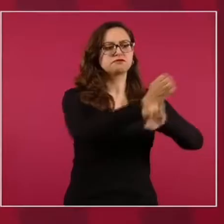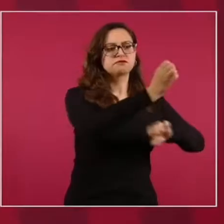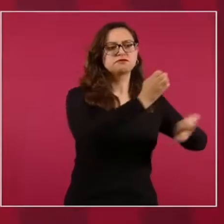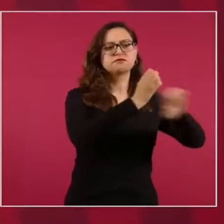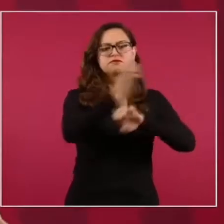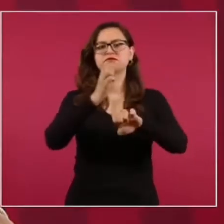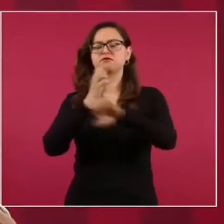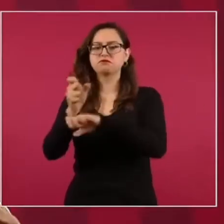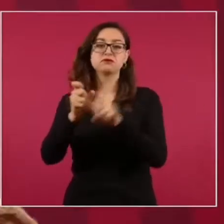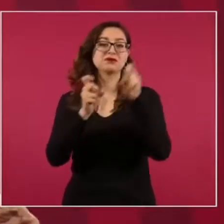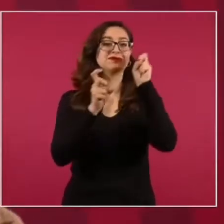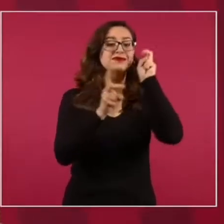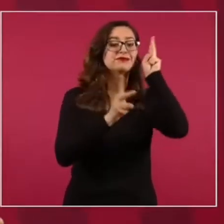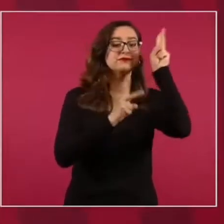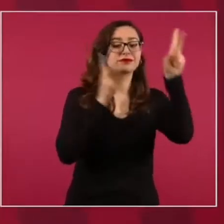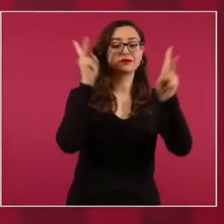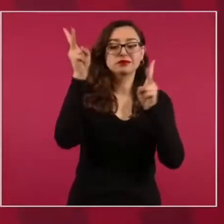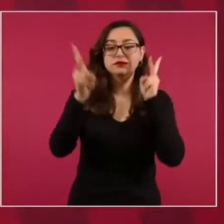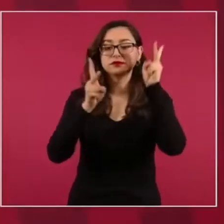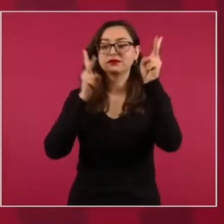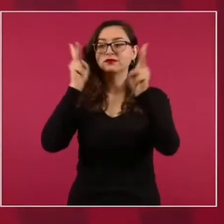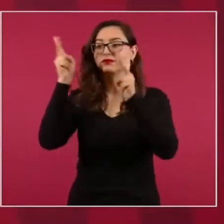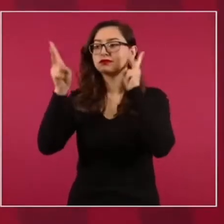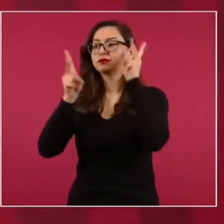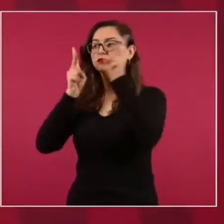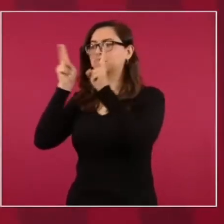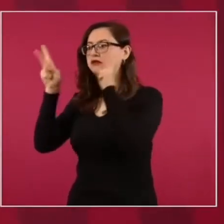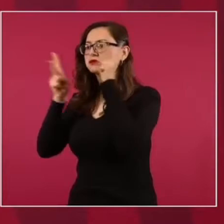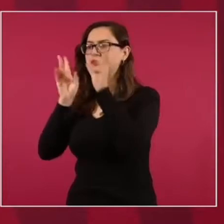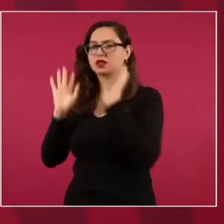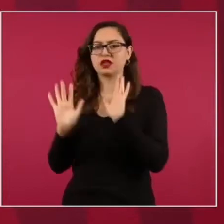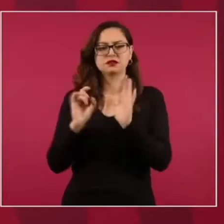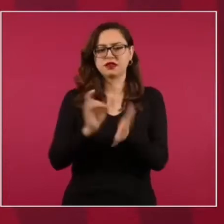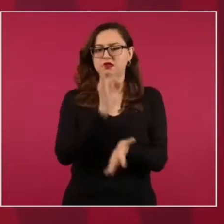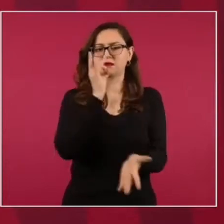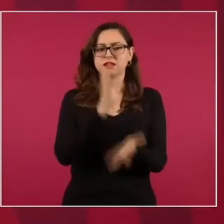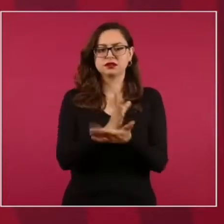y hay buena relación con el gobierno de Estados Unidos.